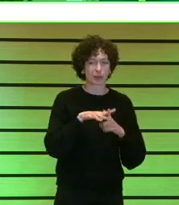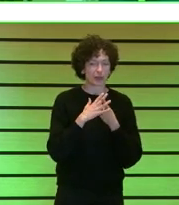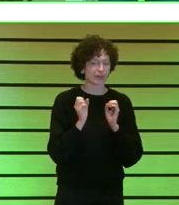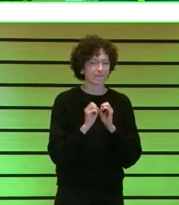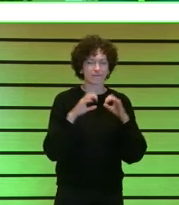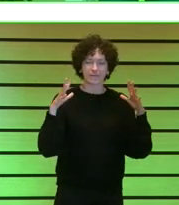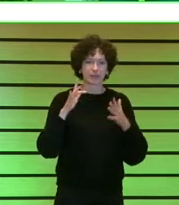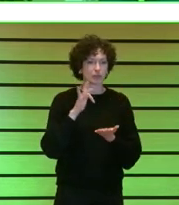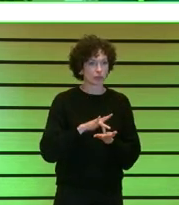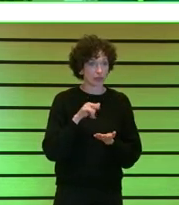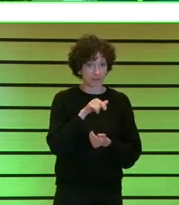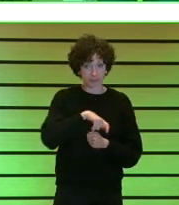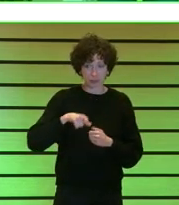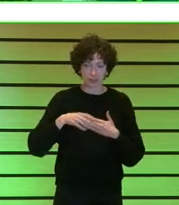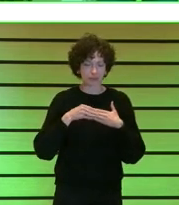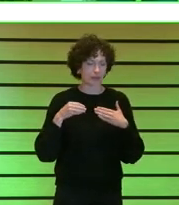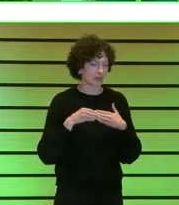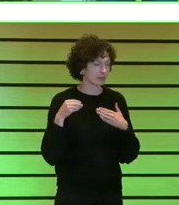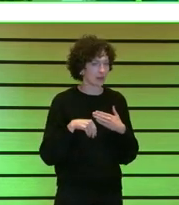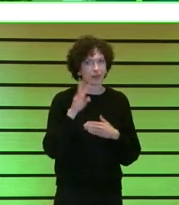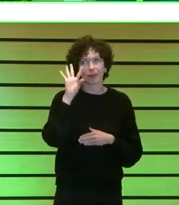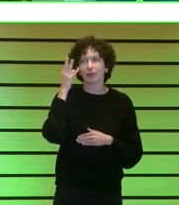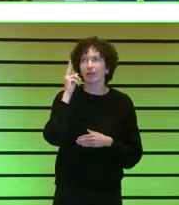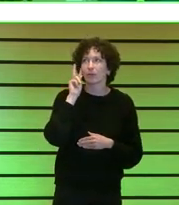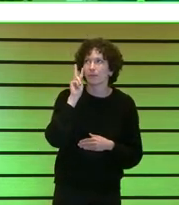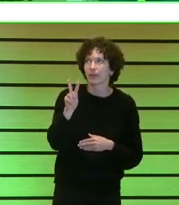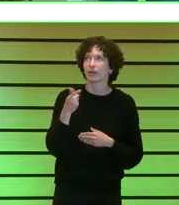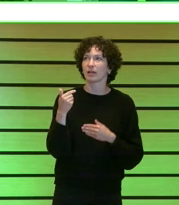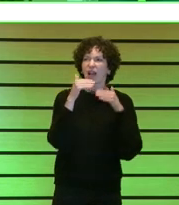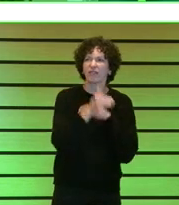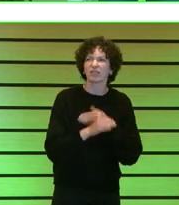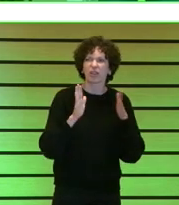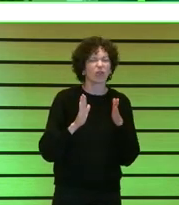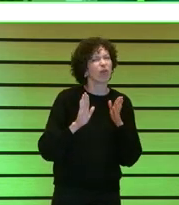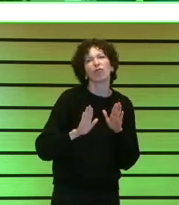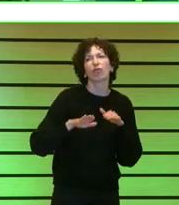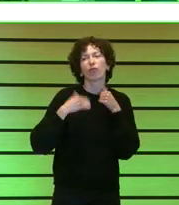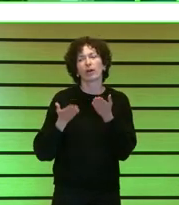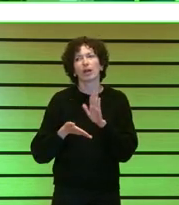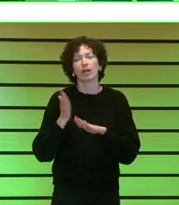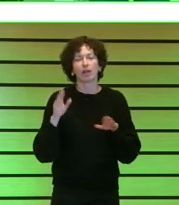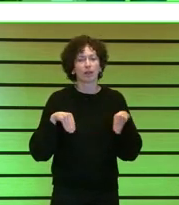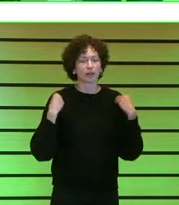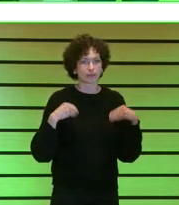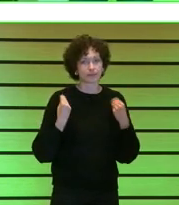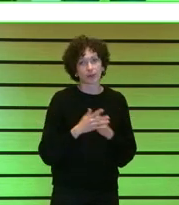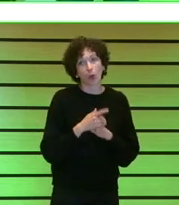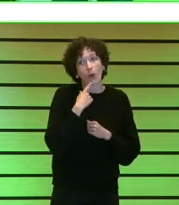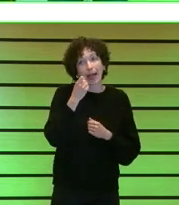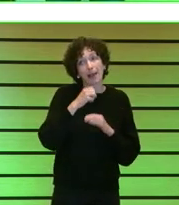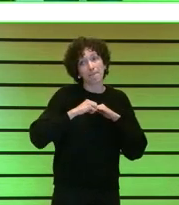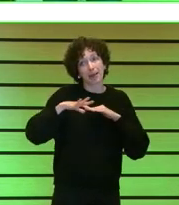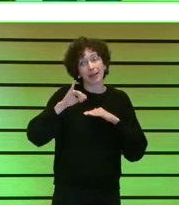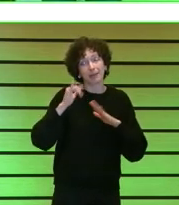mágicas en las que los pacientes disfrutan de ver el cielo de salir de su Box y bueno nos encantaría tener mal pero tenemos